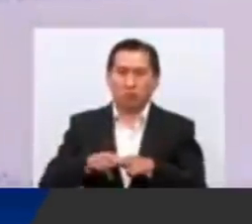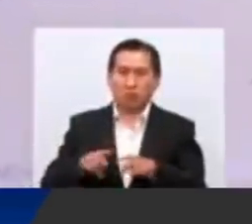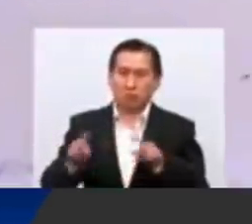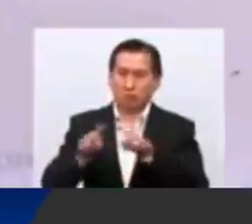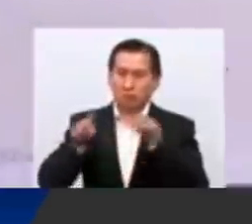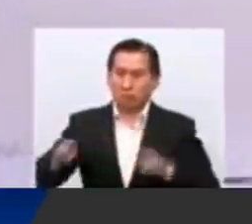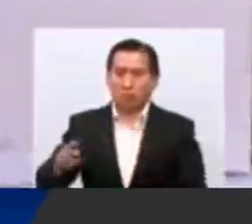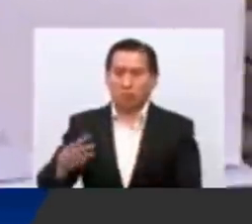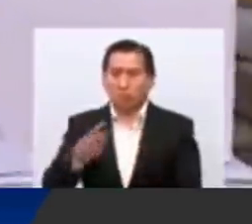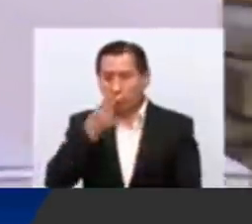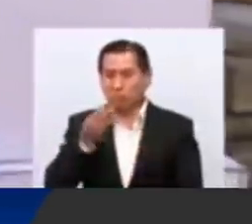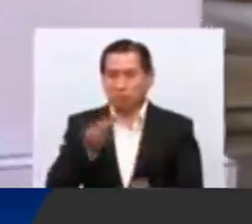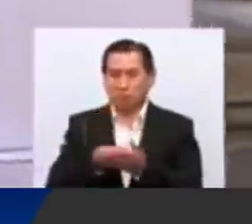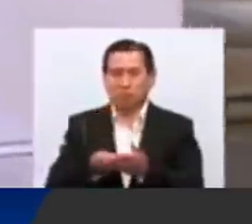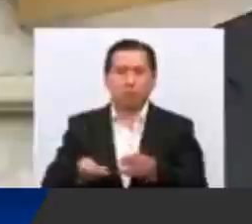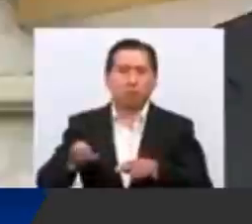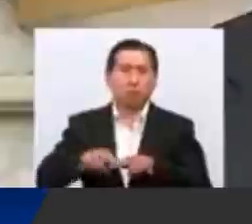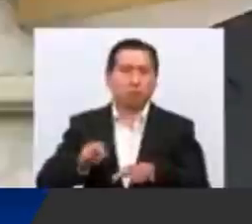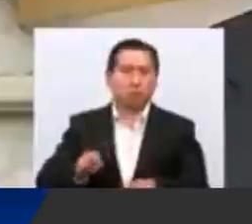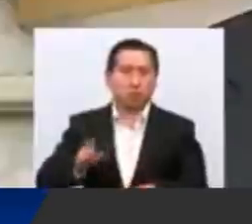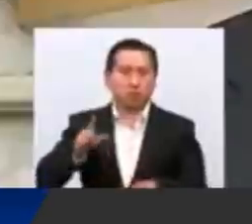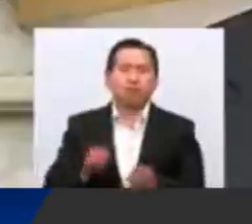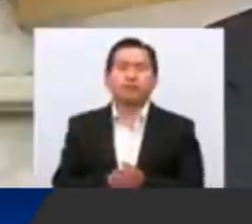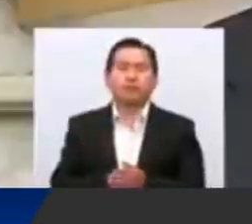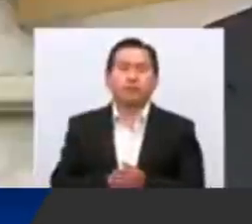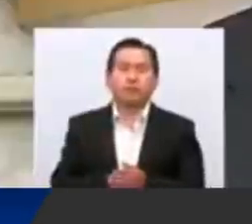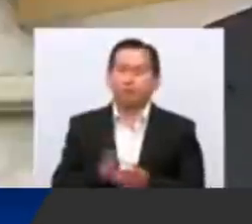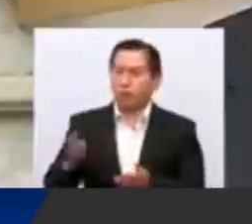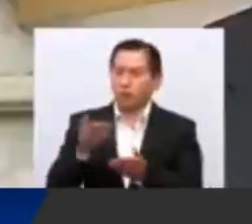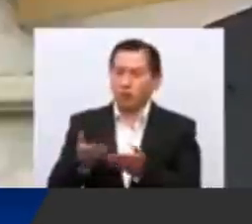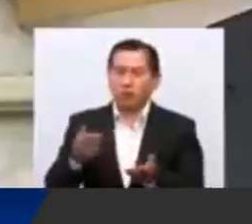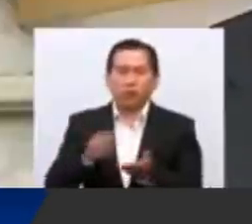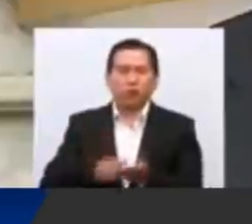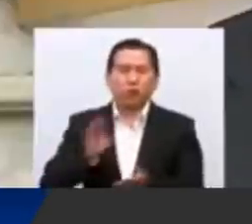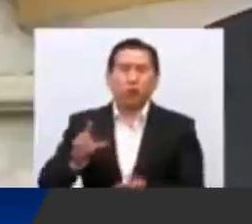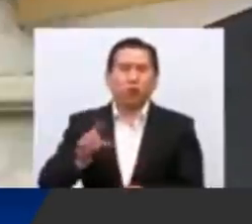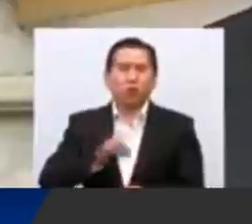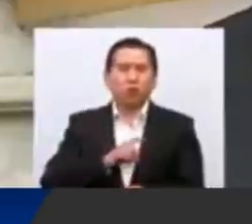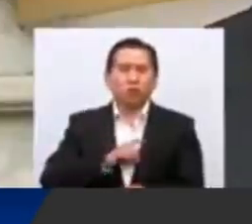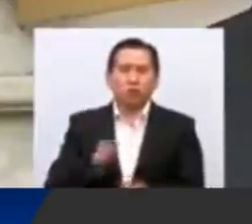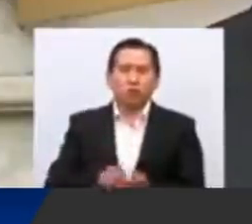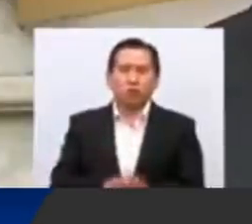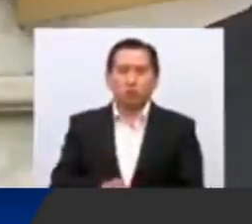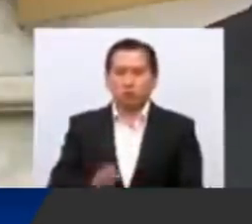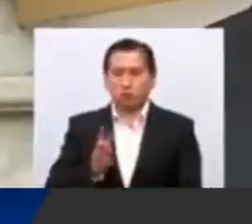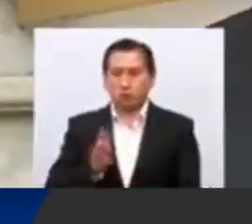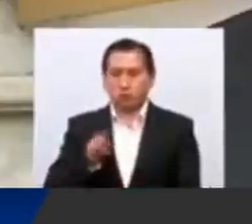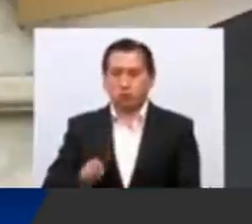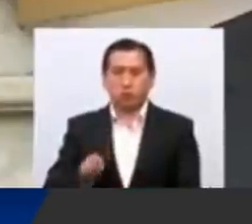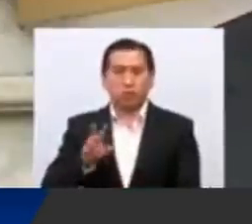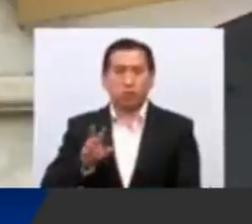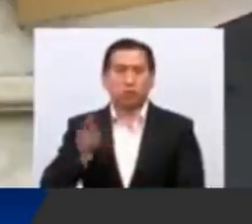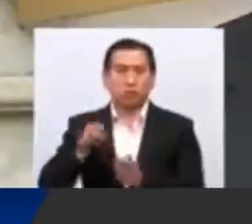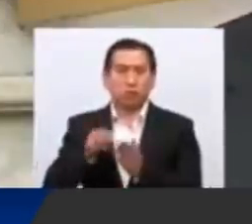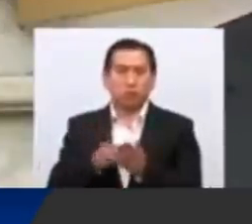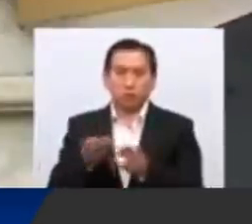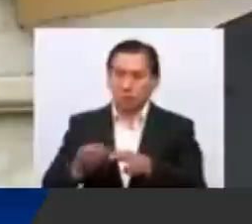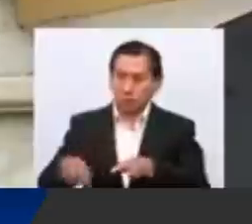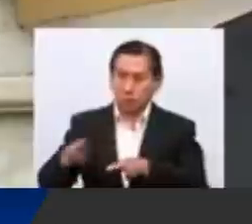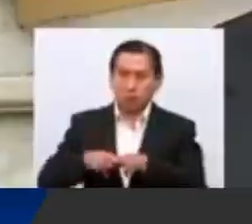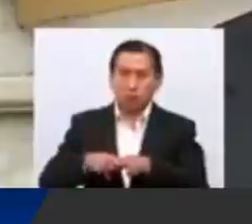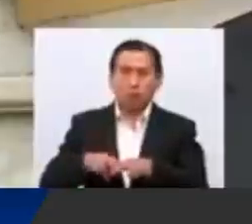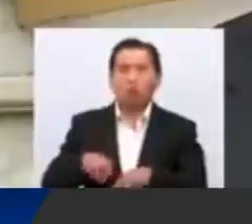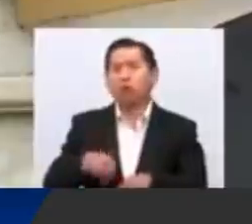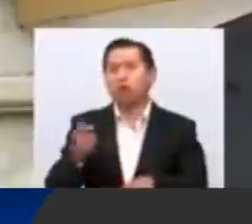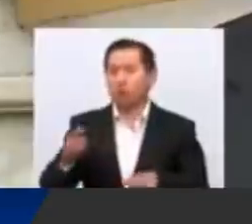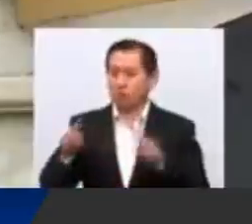respiradores también con sobreprecio. Como los gases lacrimógenos, se advierte 2.3 millones de sobreprecio, o la compra de